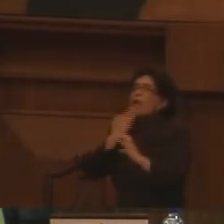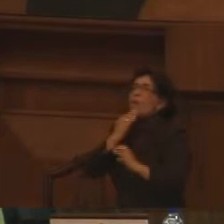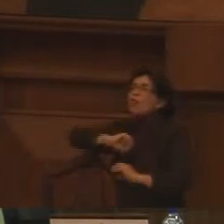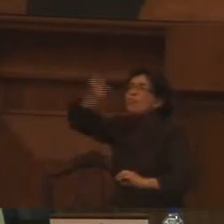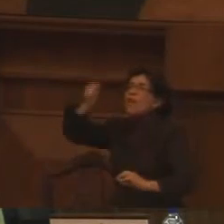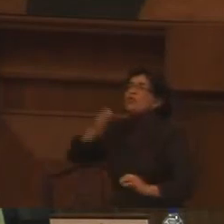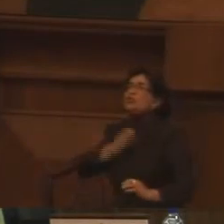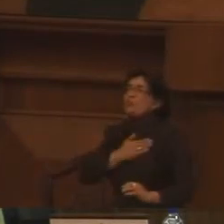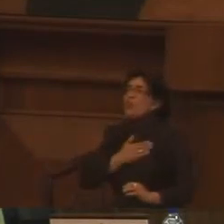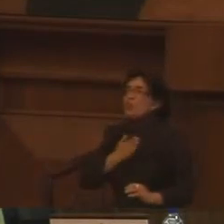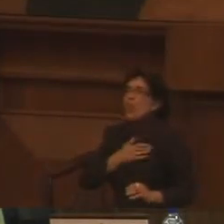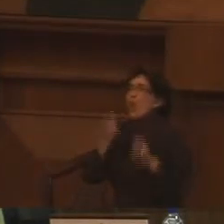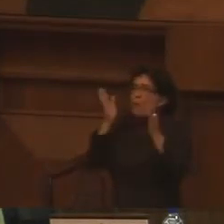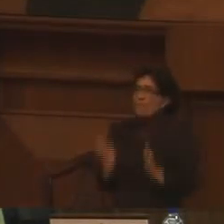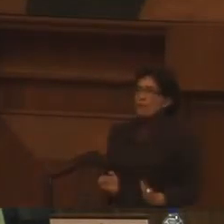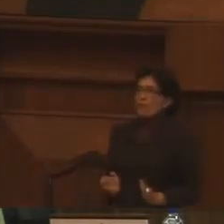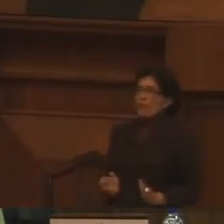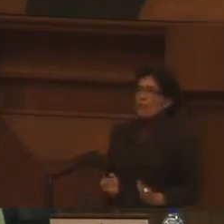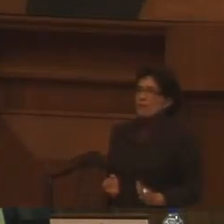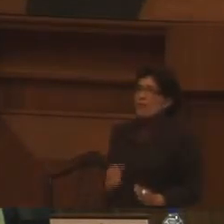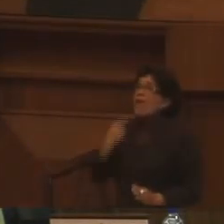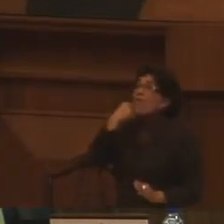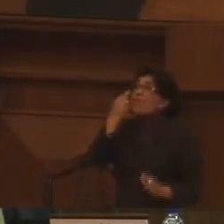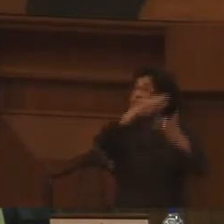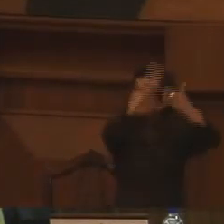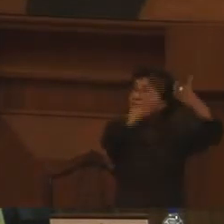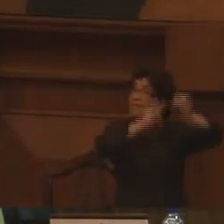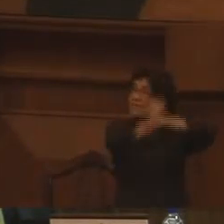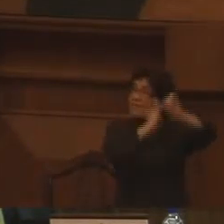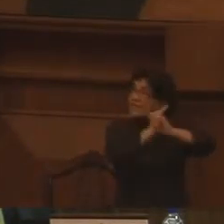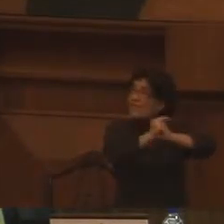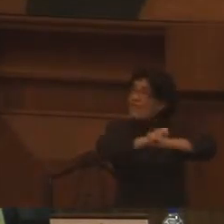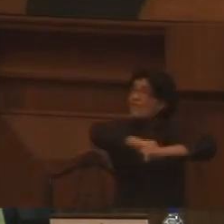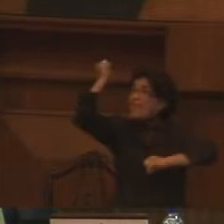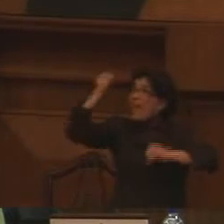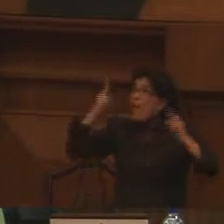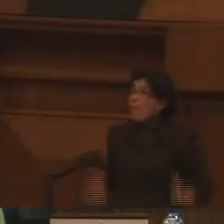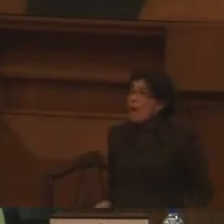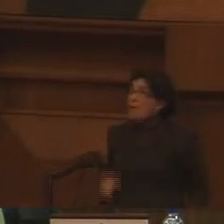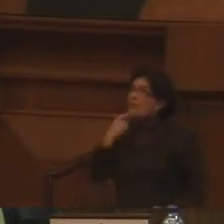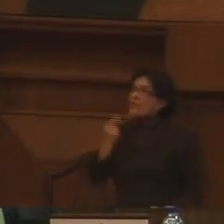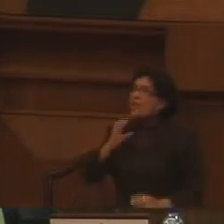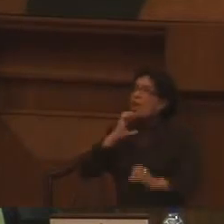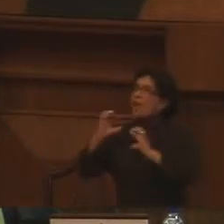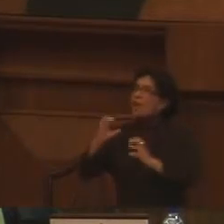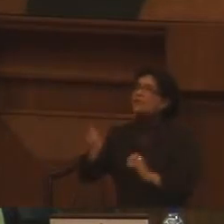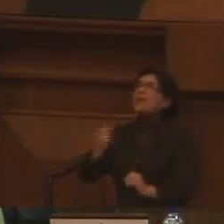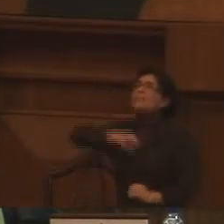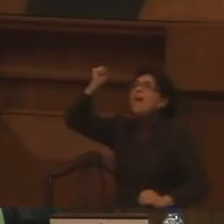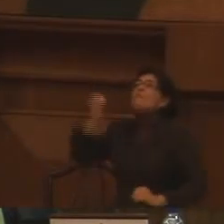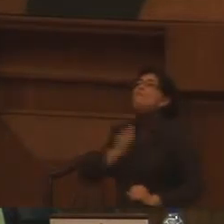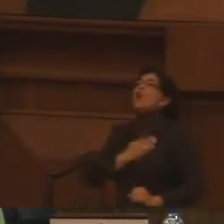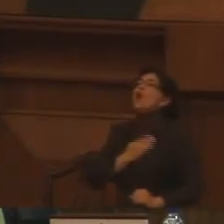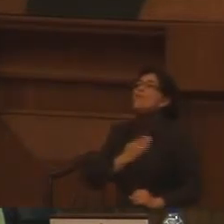omiso de las recomendaciones de la Organización Mundial de la Salud con respecto a la publicidad de alcohol y